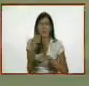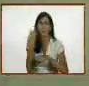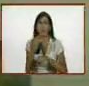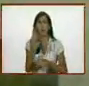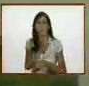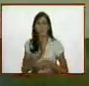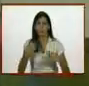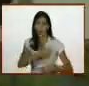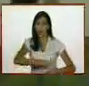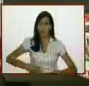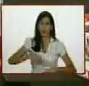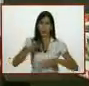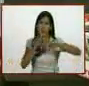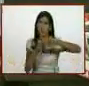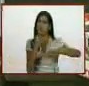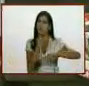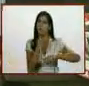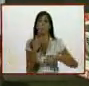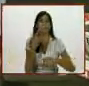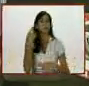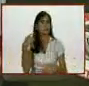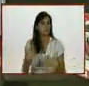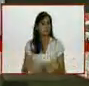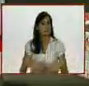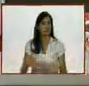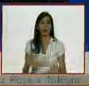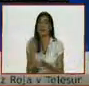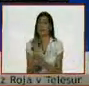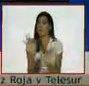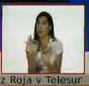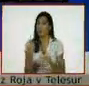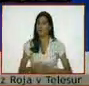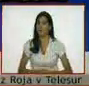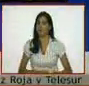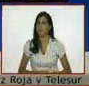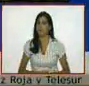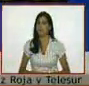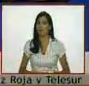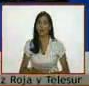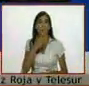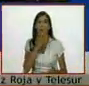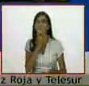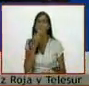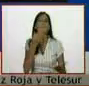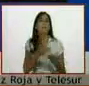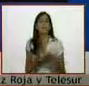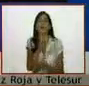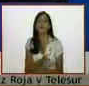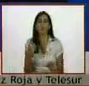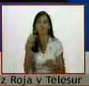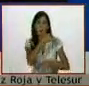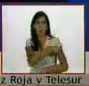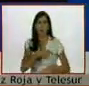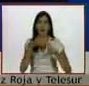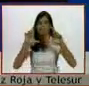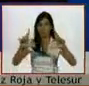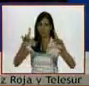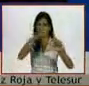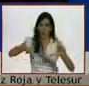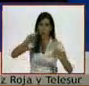de instituciones internacionales es un delito que no ha sido sancionado. Utilización del emblema de la Cruz Roja, de